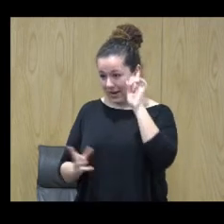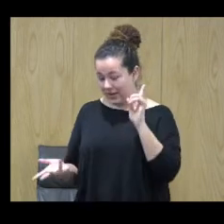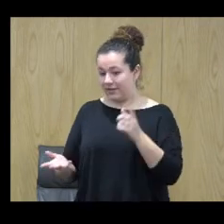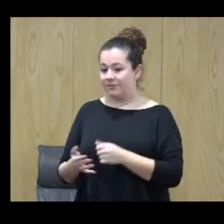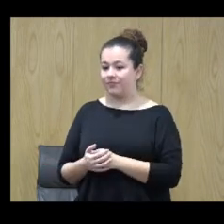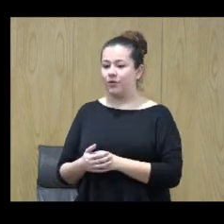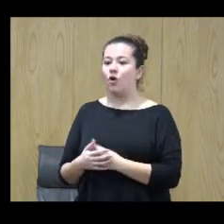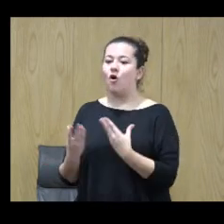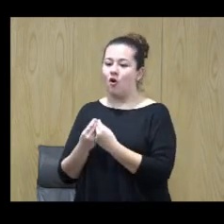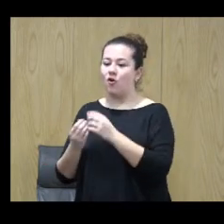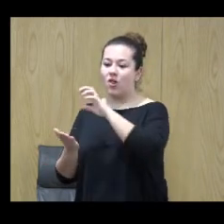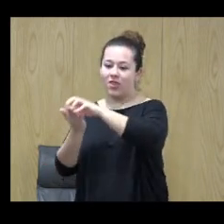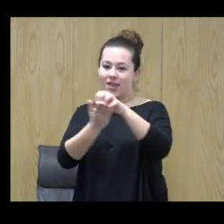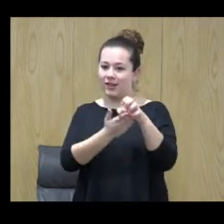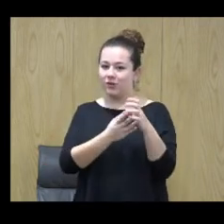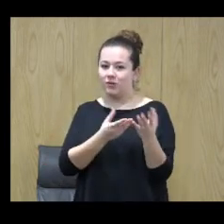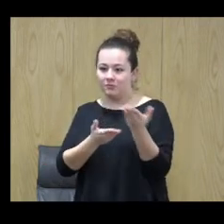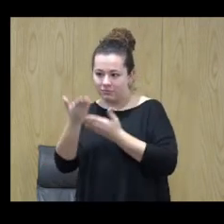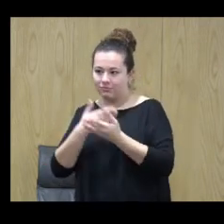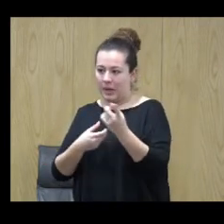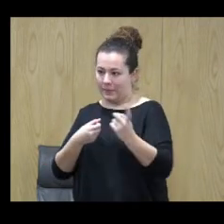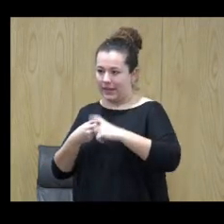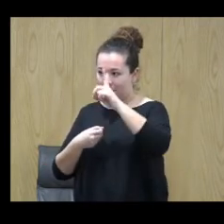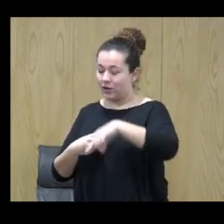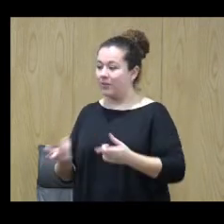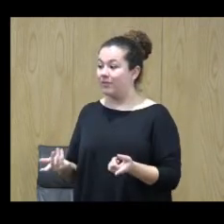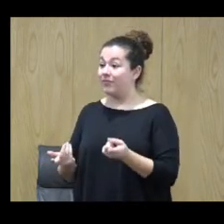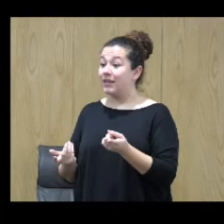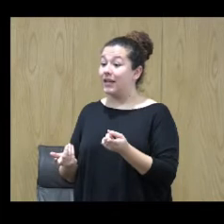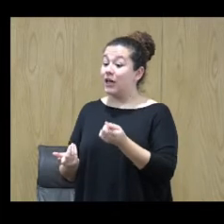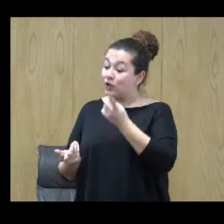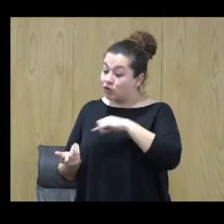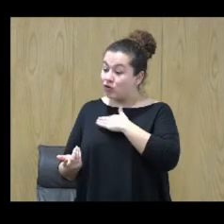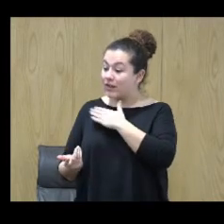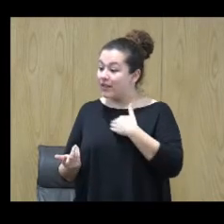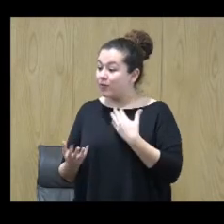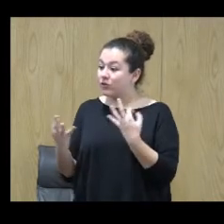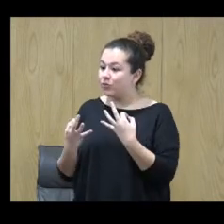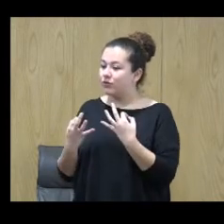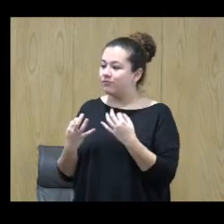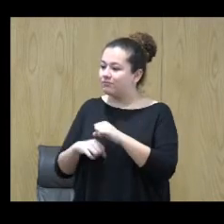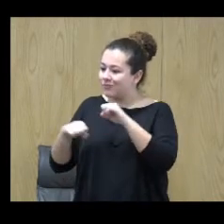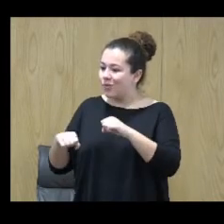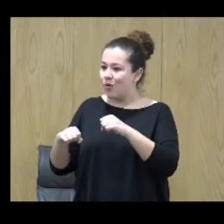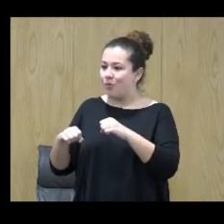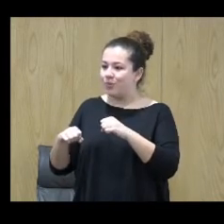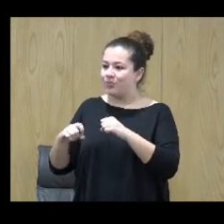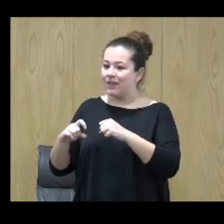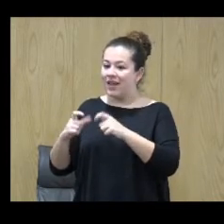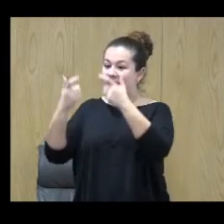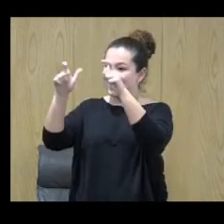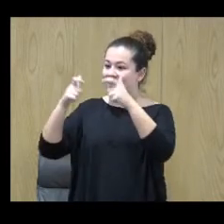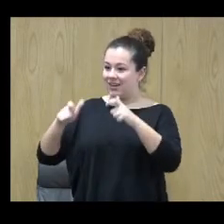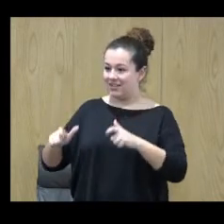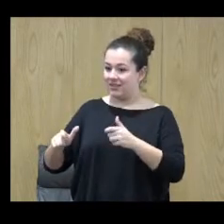con varios centros que participaron, y en ellos queríamos establecer unas escalas de evaluación de la competencia